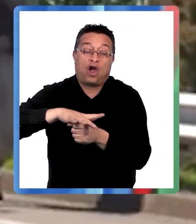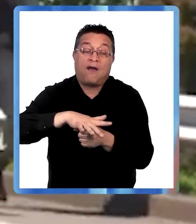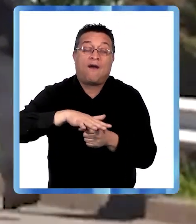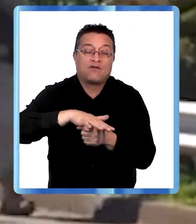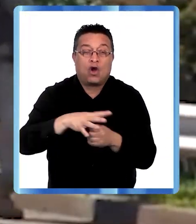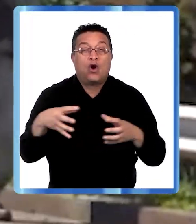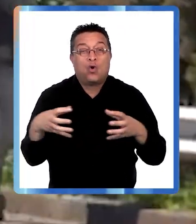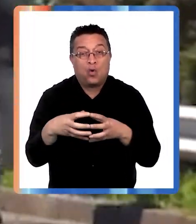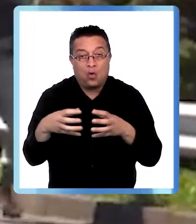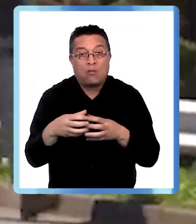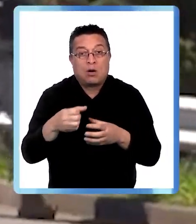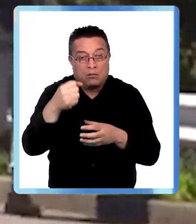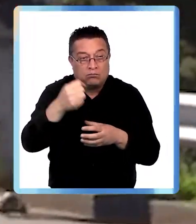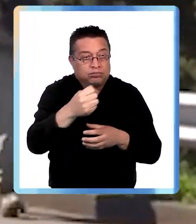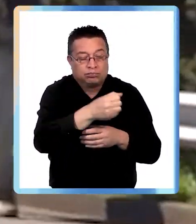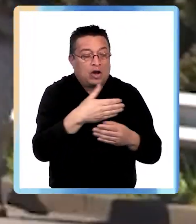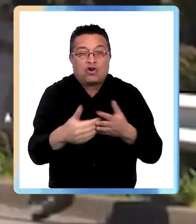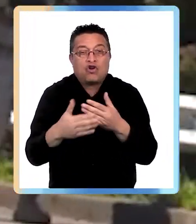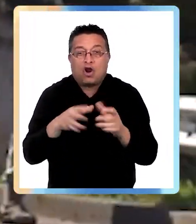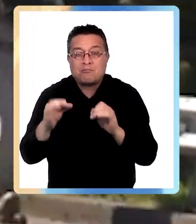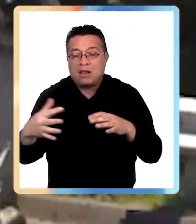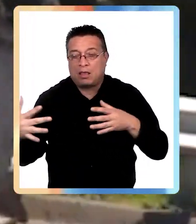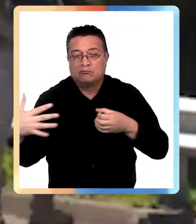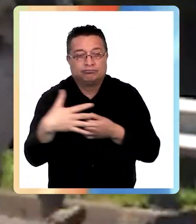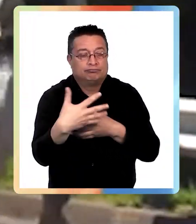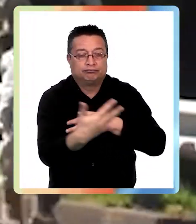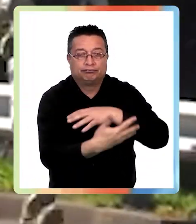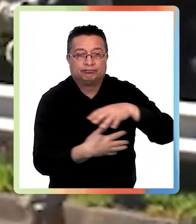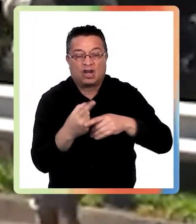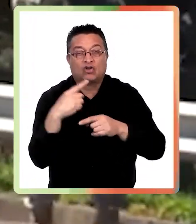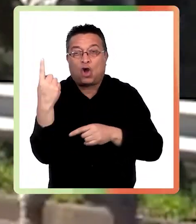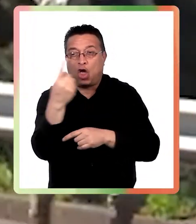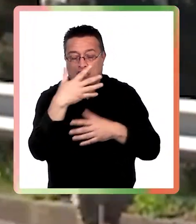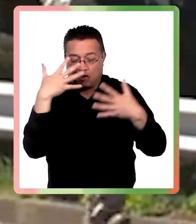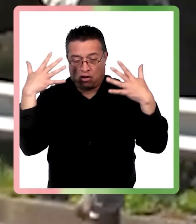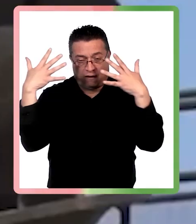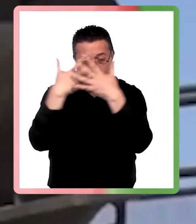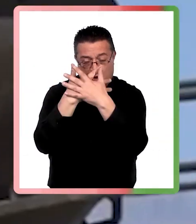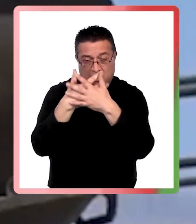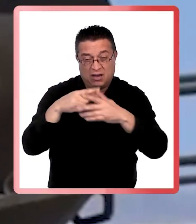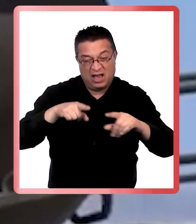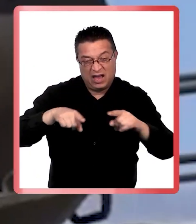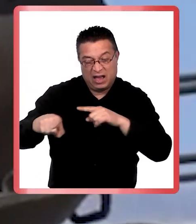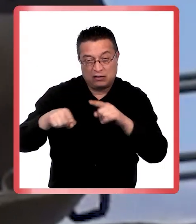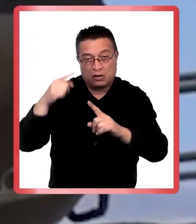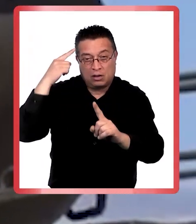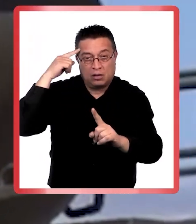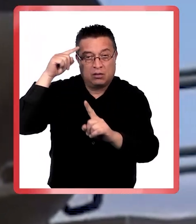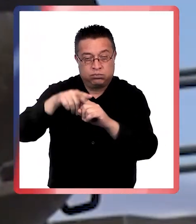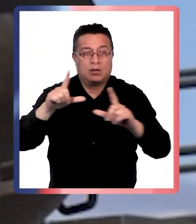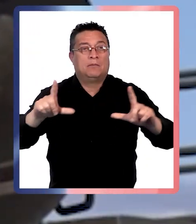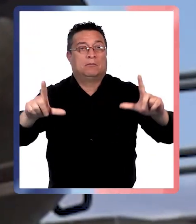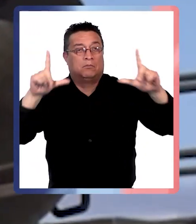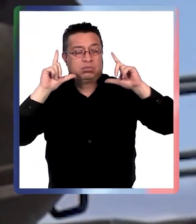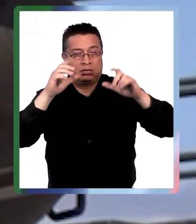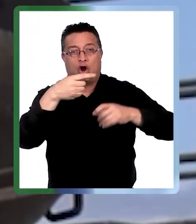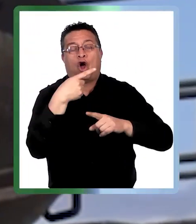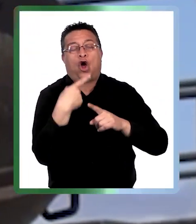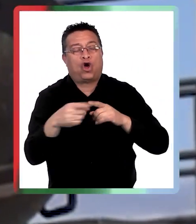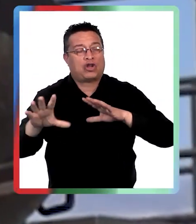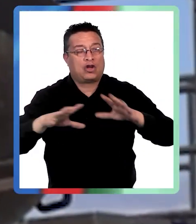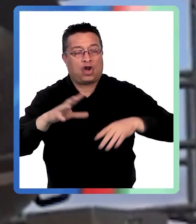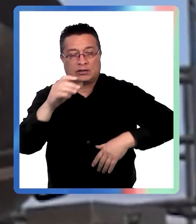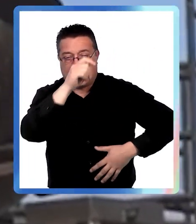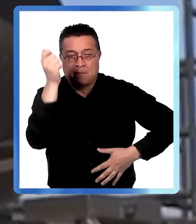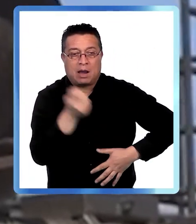por grupos criminales de criminalidad común. Y se ha tendido a confundir, digamos, acciones que tienen un objeto reivindicativo con otras